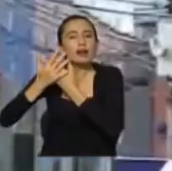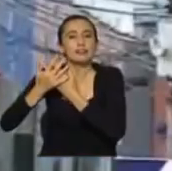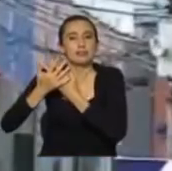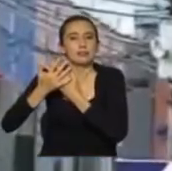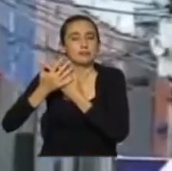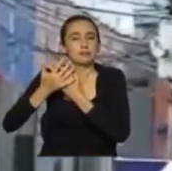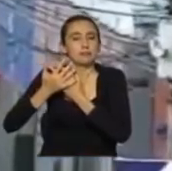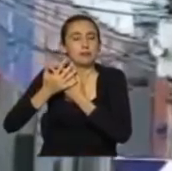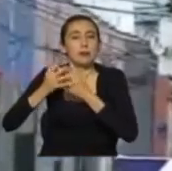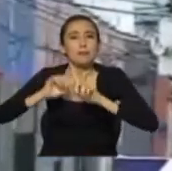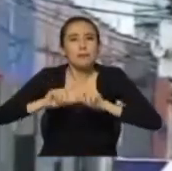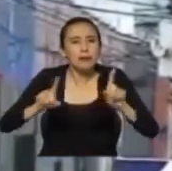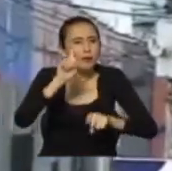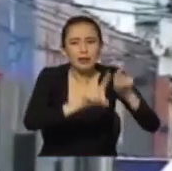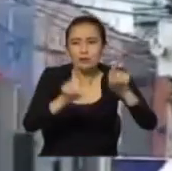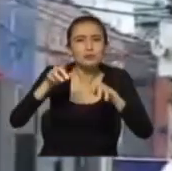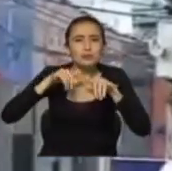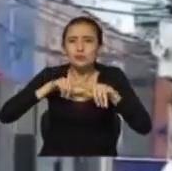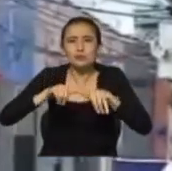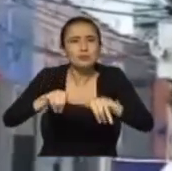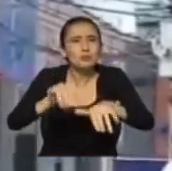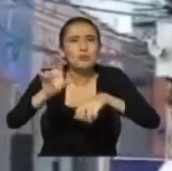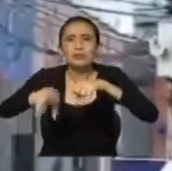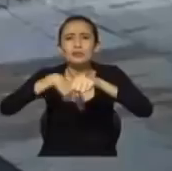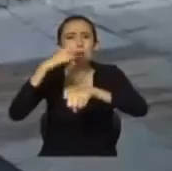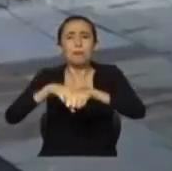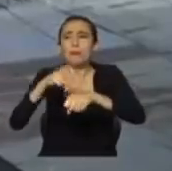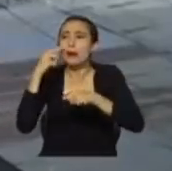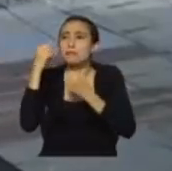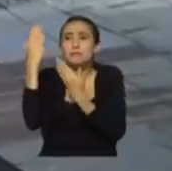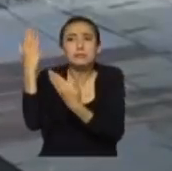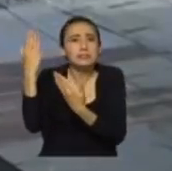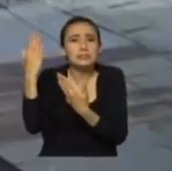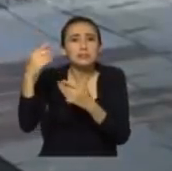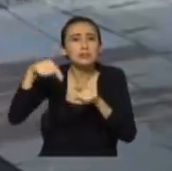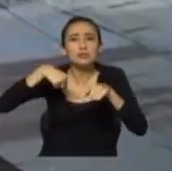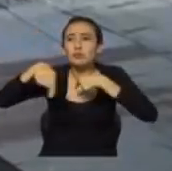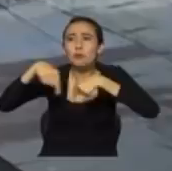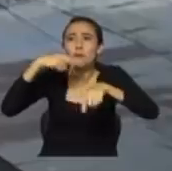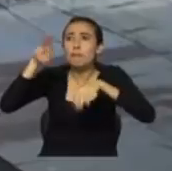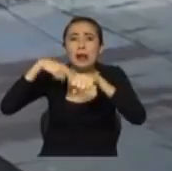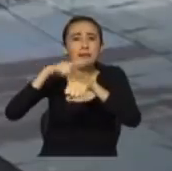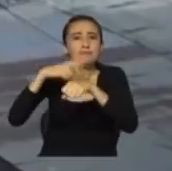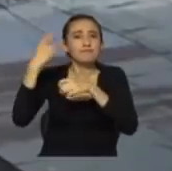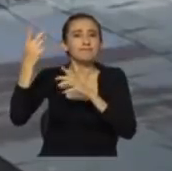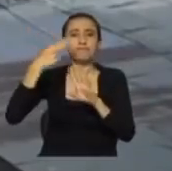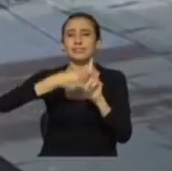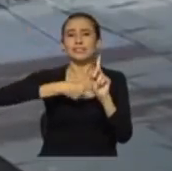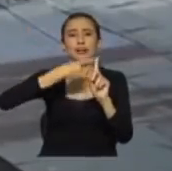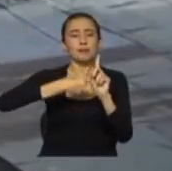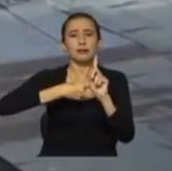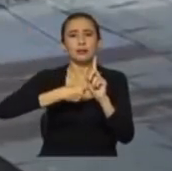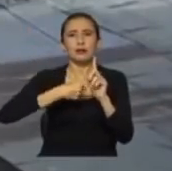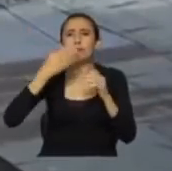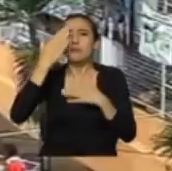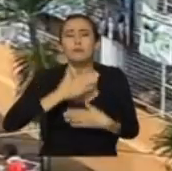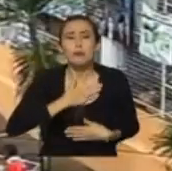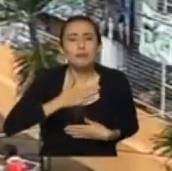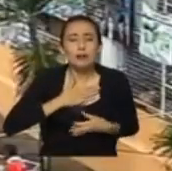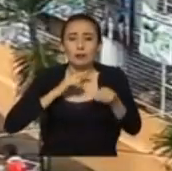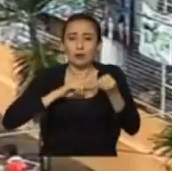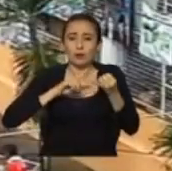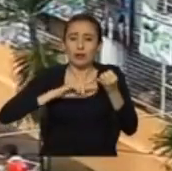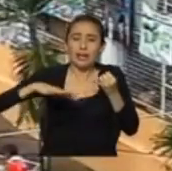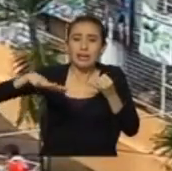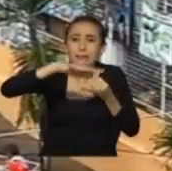pero muchos aún continúan haciéndolo se los vuelvo a repetir el mayor enemigo debe de ser el virus y no la